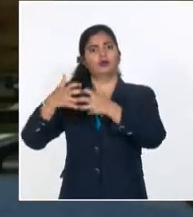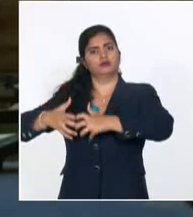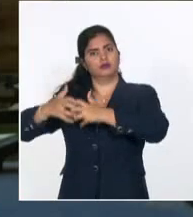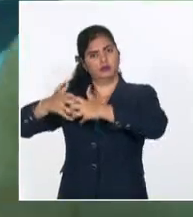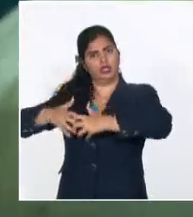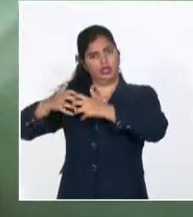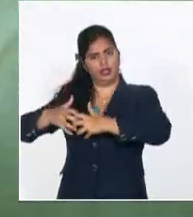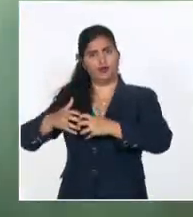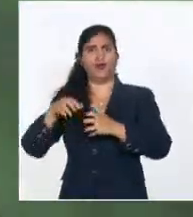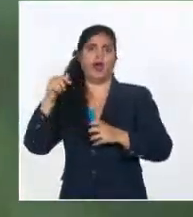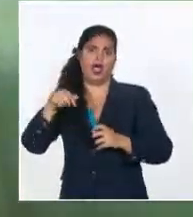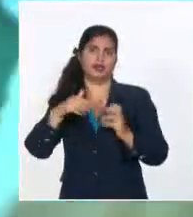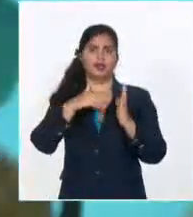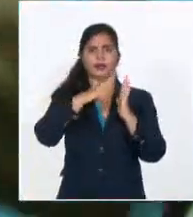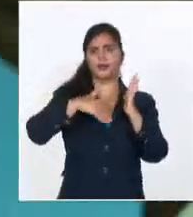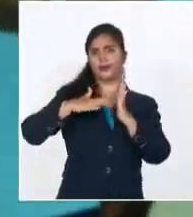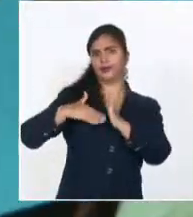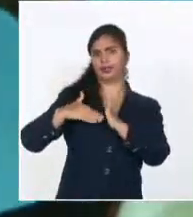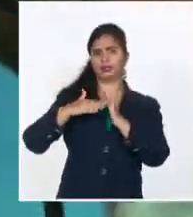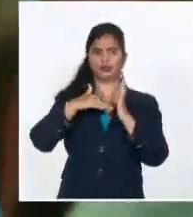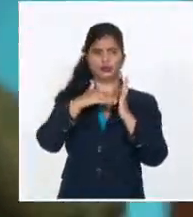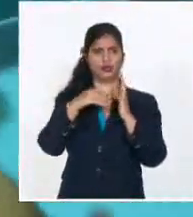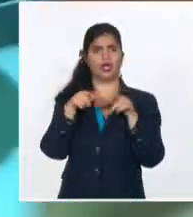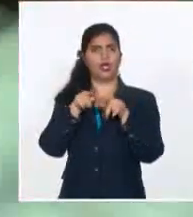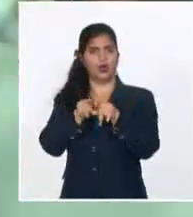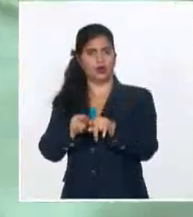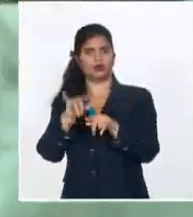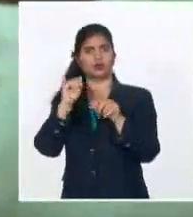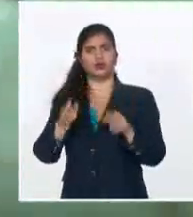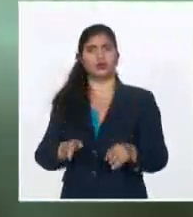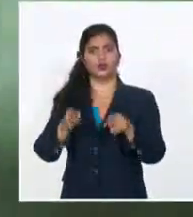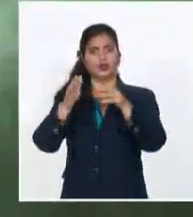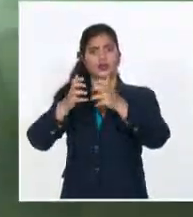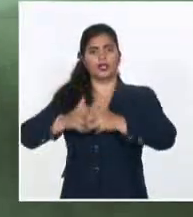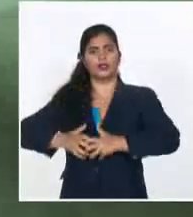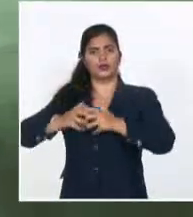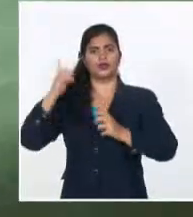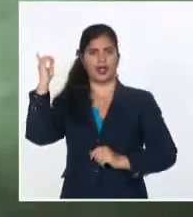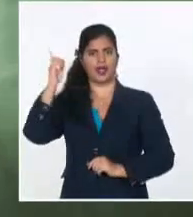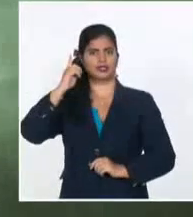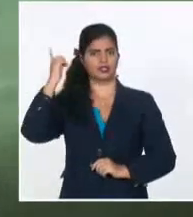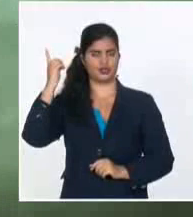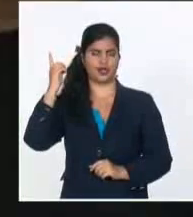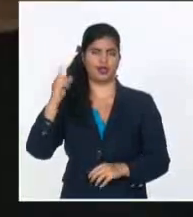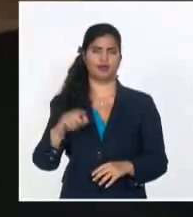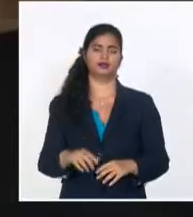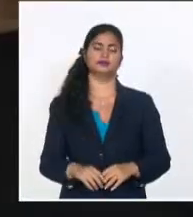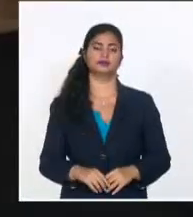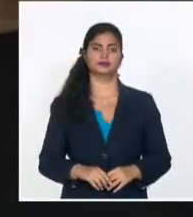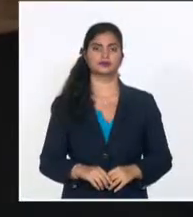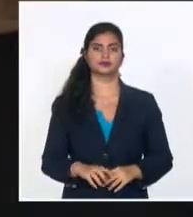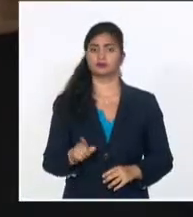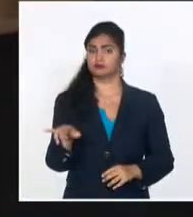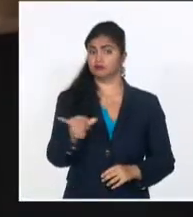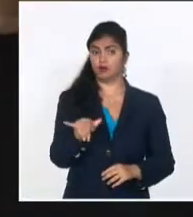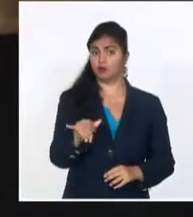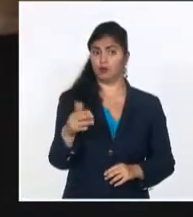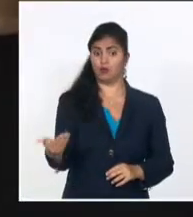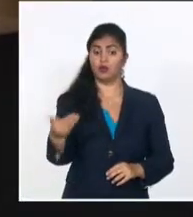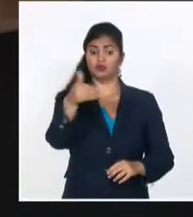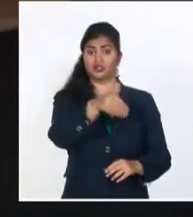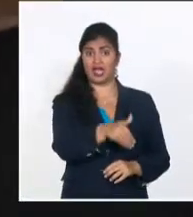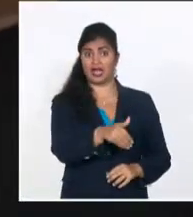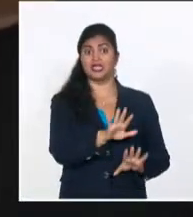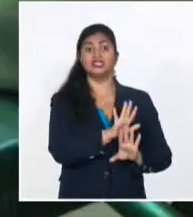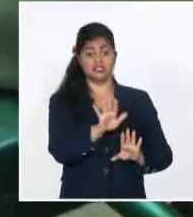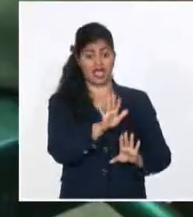pintura para encadenarnos con la industria nacional. Eso además tiene un impacto importante en los costos de logística. No es lo mismo traer un contenedor de triciclo con 40